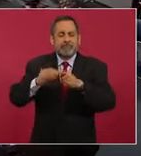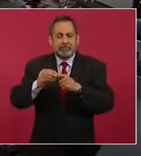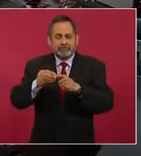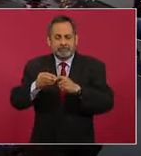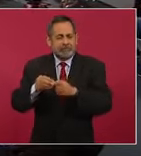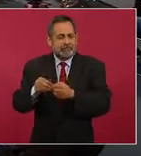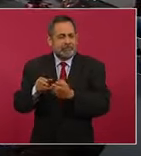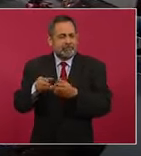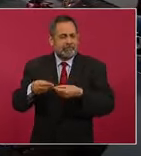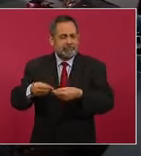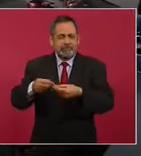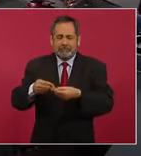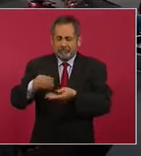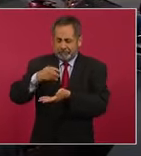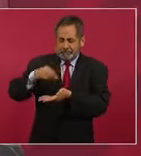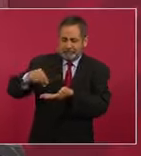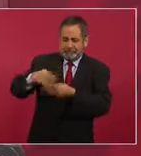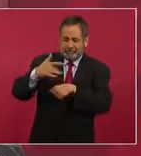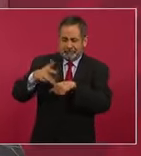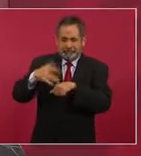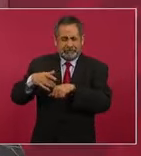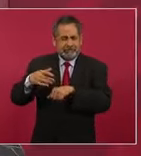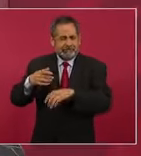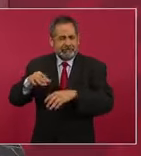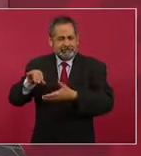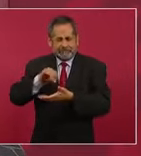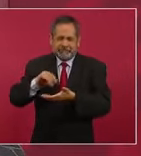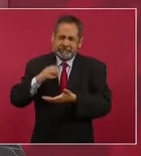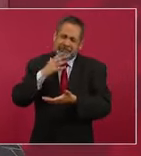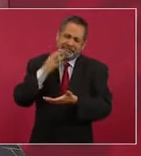Imagínense, tlacoyo con habas.